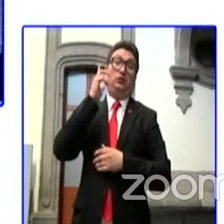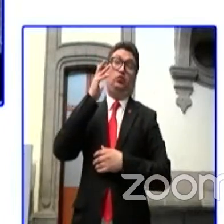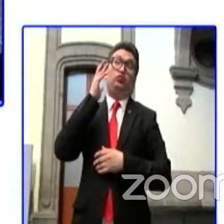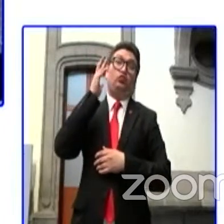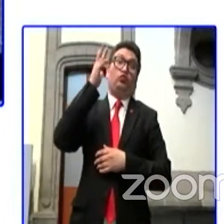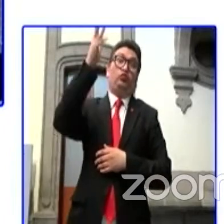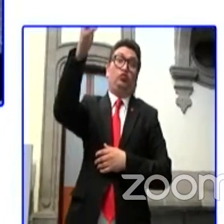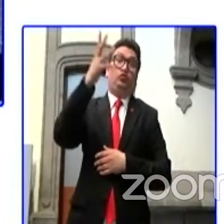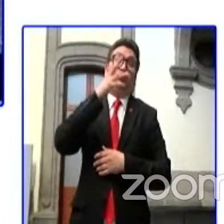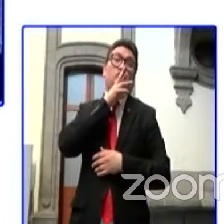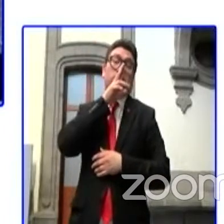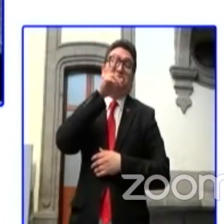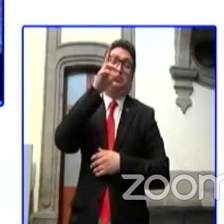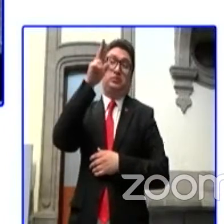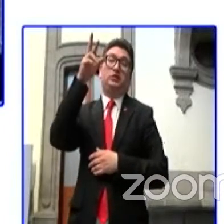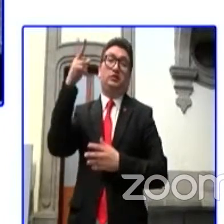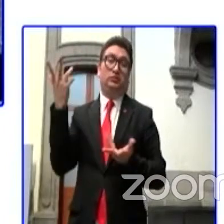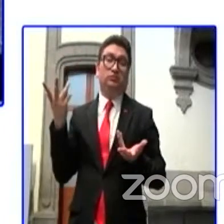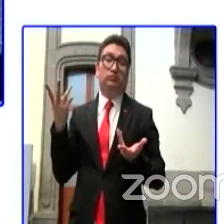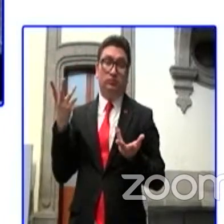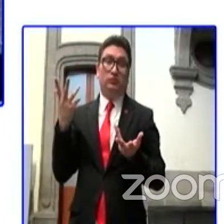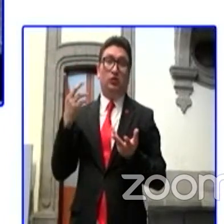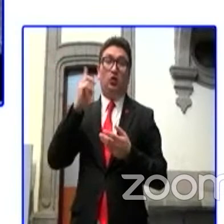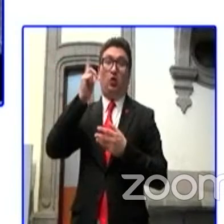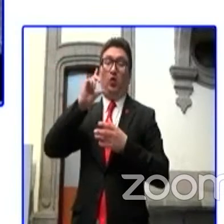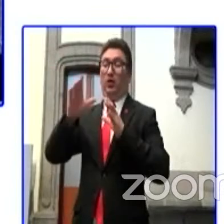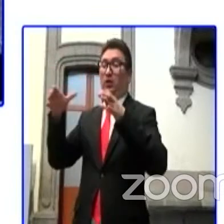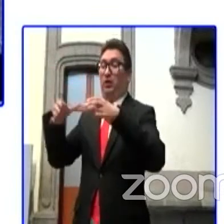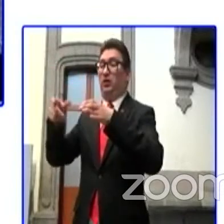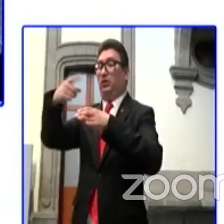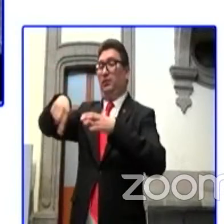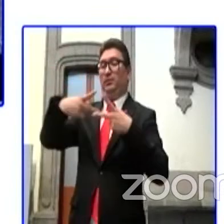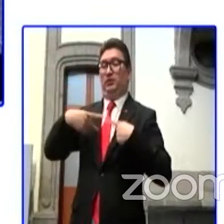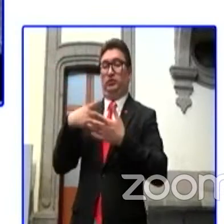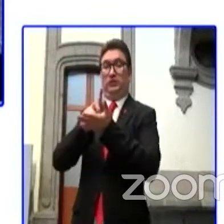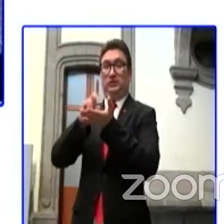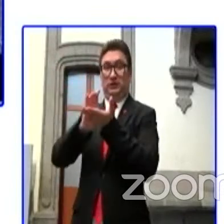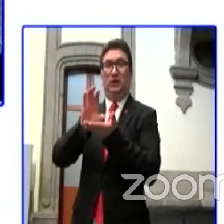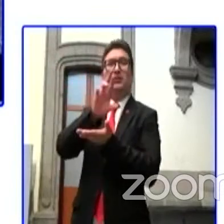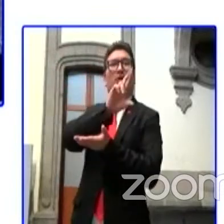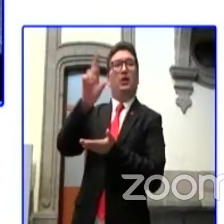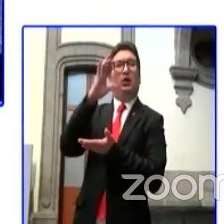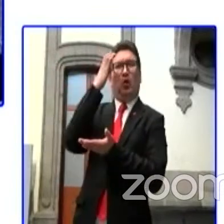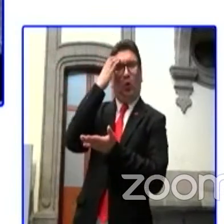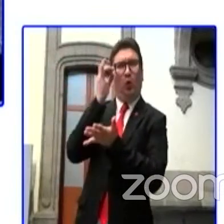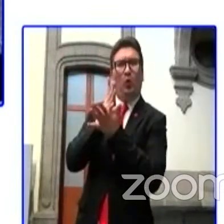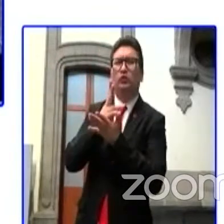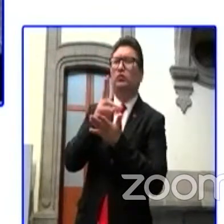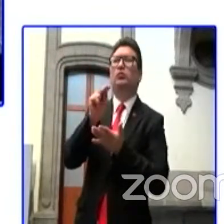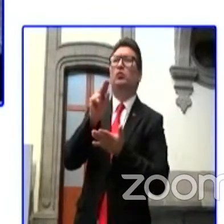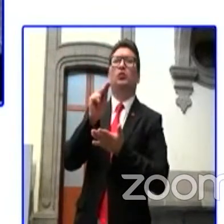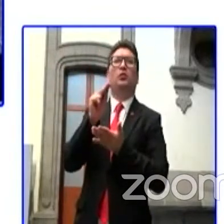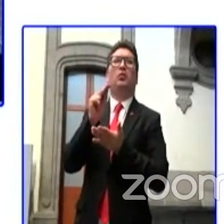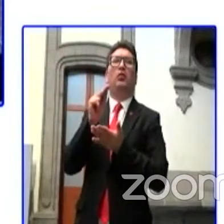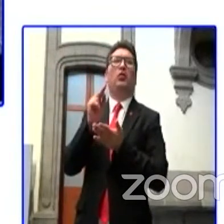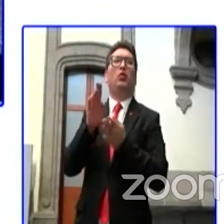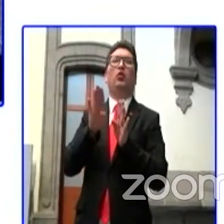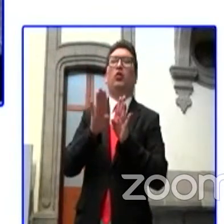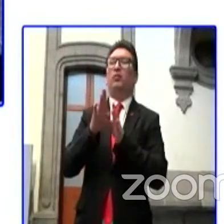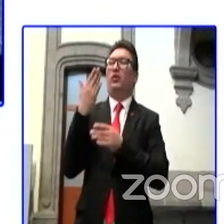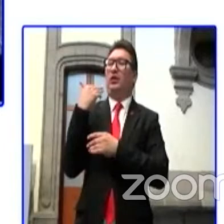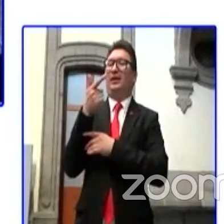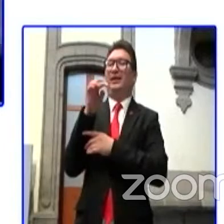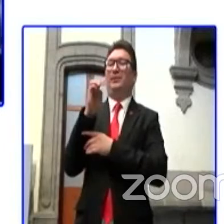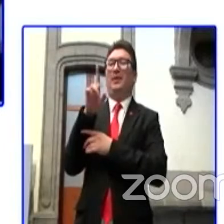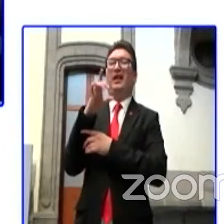mejores y en donde en realidad nuestro colectivo sea no solo reconocido, sino simplemente, como dice Grimaldo,